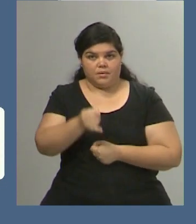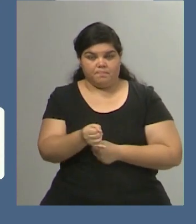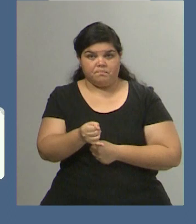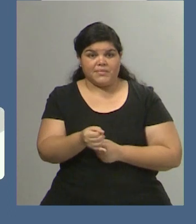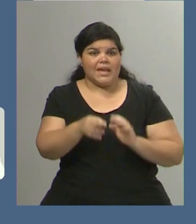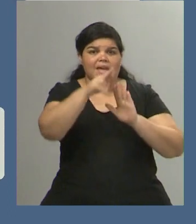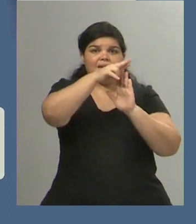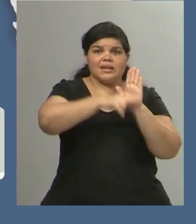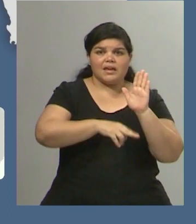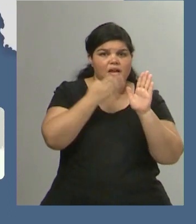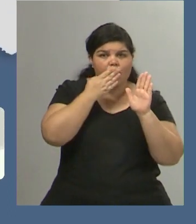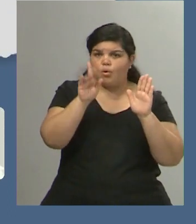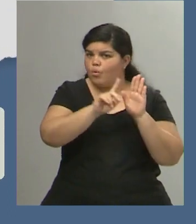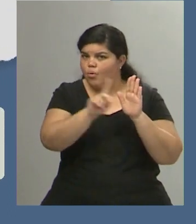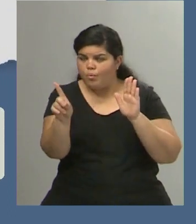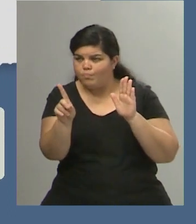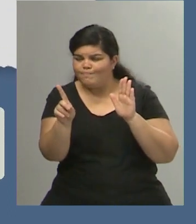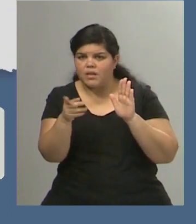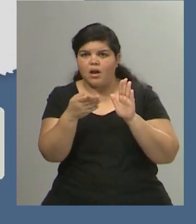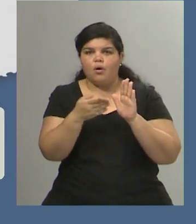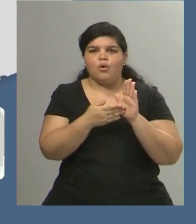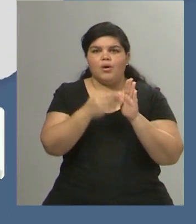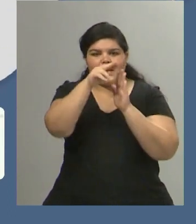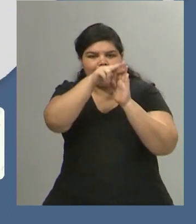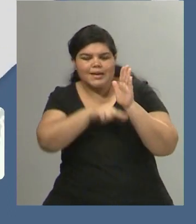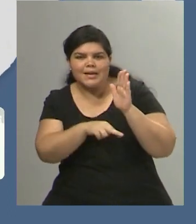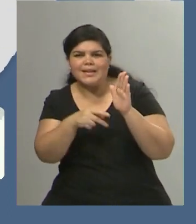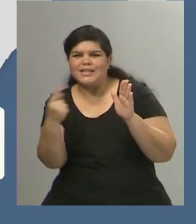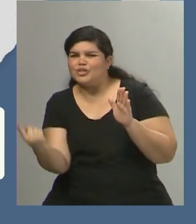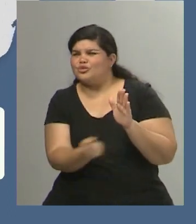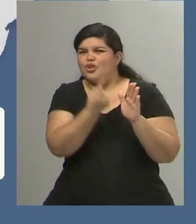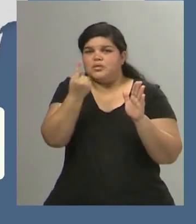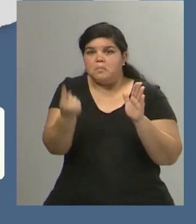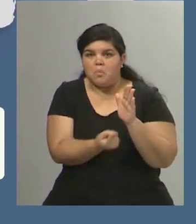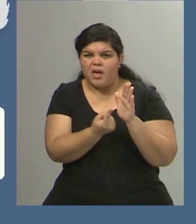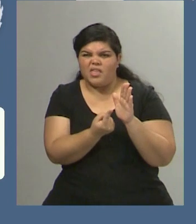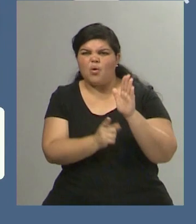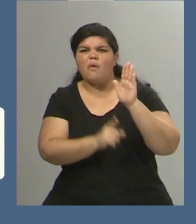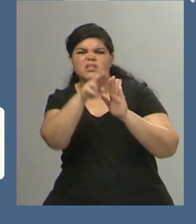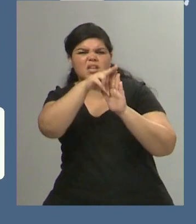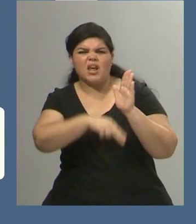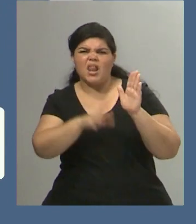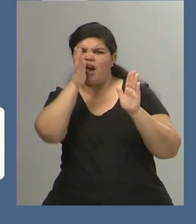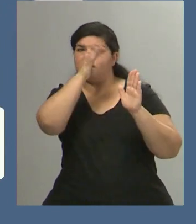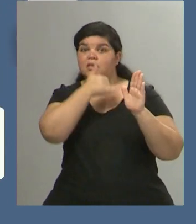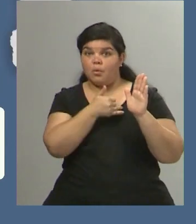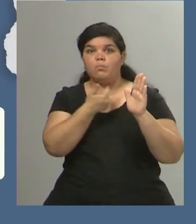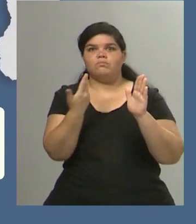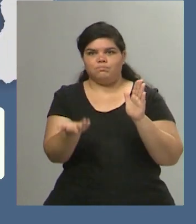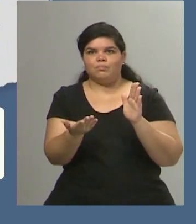no se pueden cumplir, o uno de los socios considera que se han vuelto obsoletas, muy bien, discutamos las